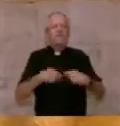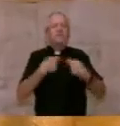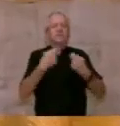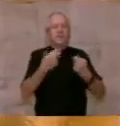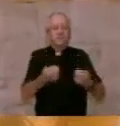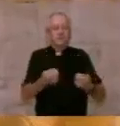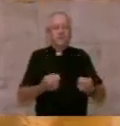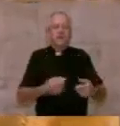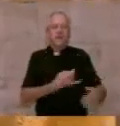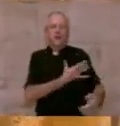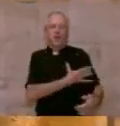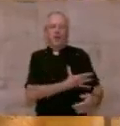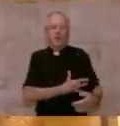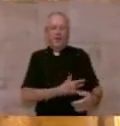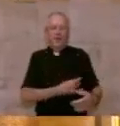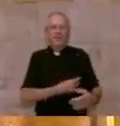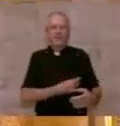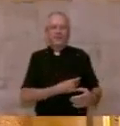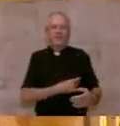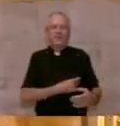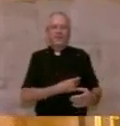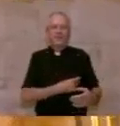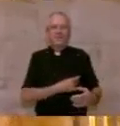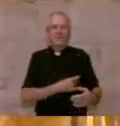démosle el corazón.